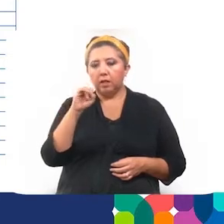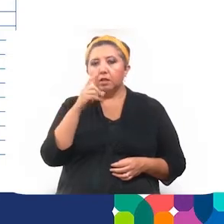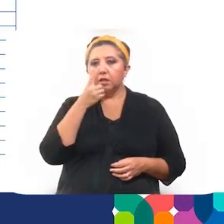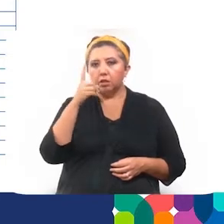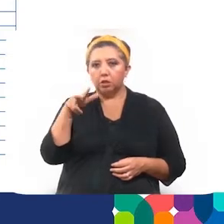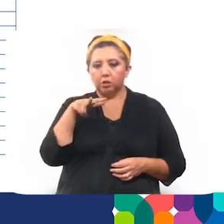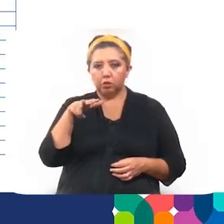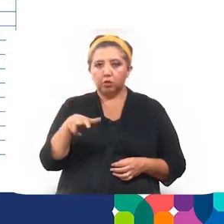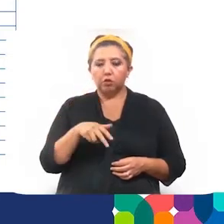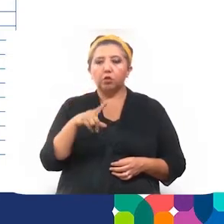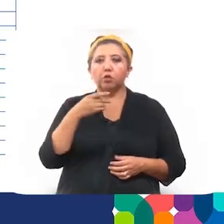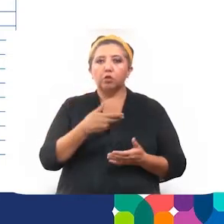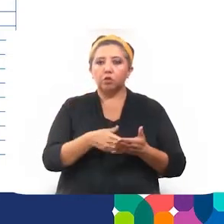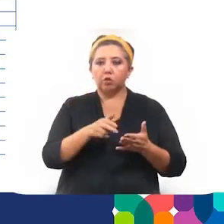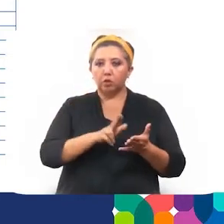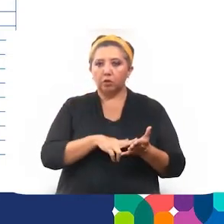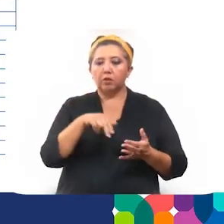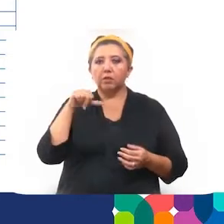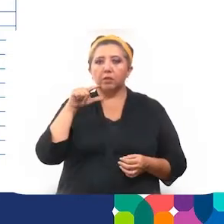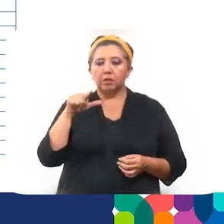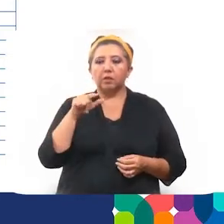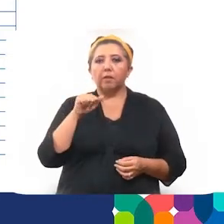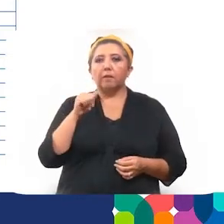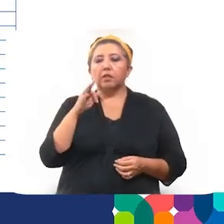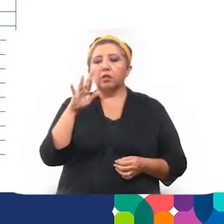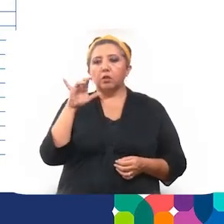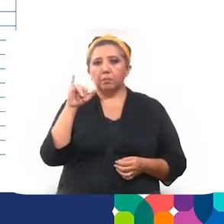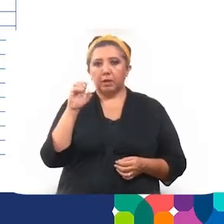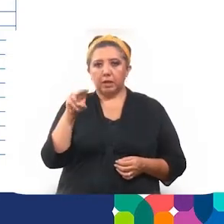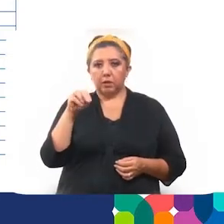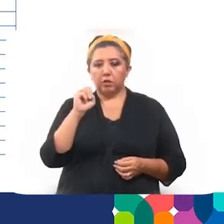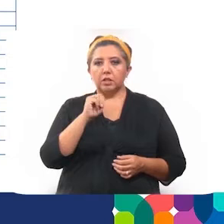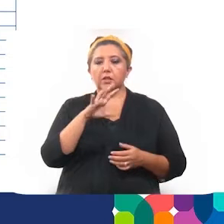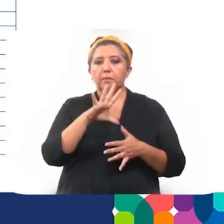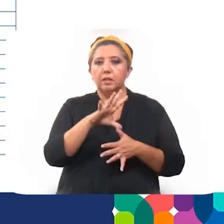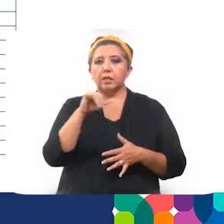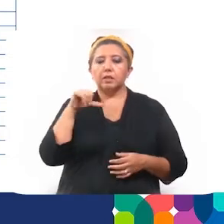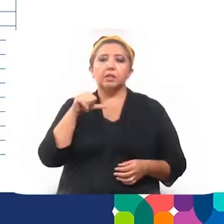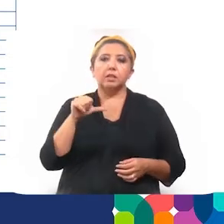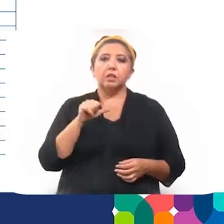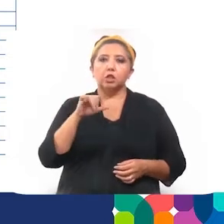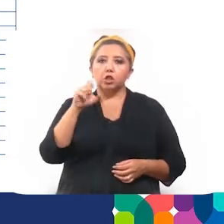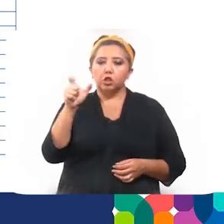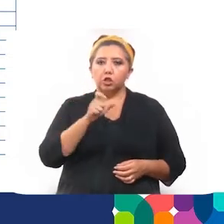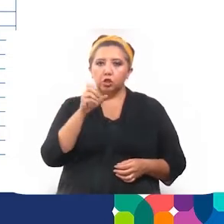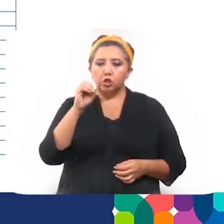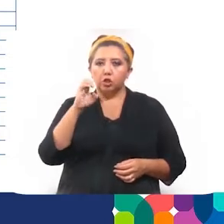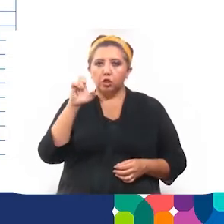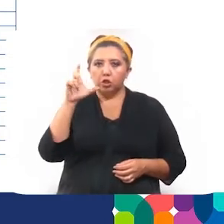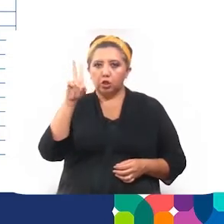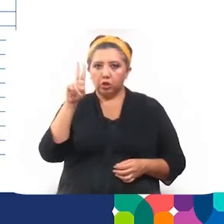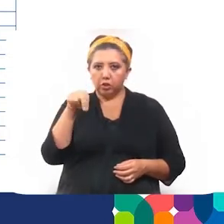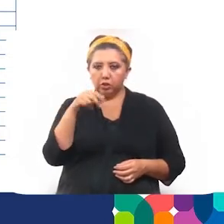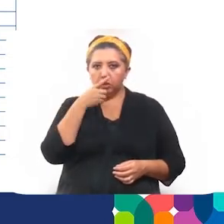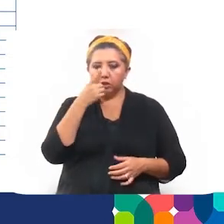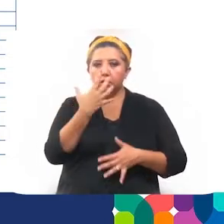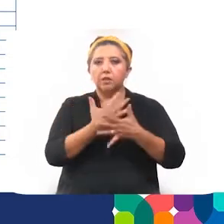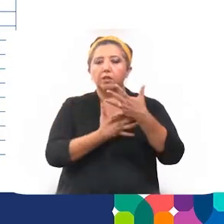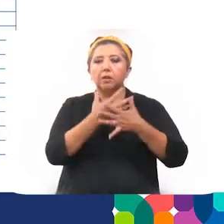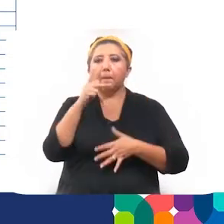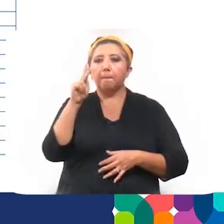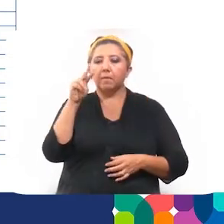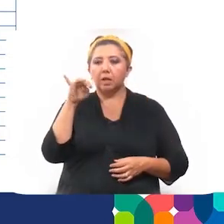Agrícola 18, Los Héroes 17, Francisco y Madero y las Américas 16, Xoclán López Portillo